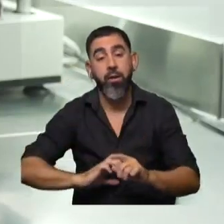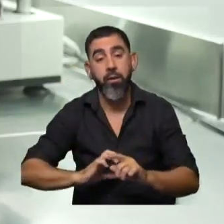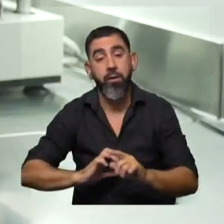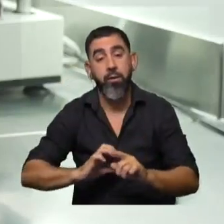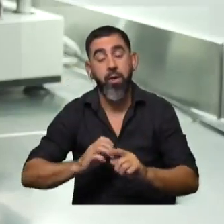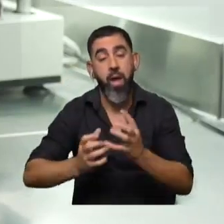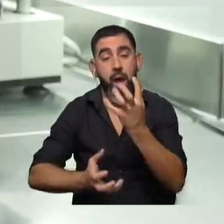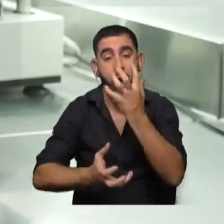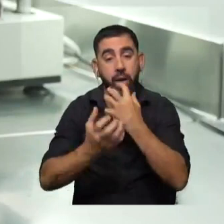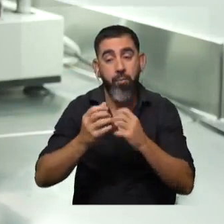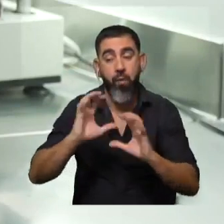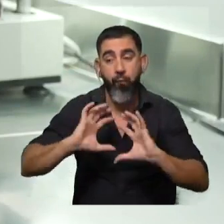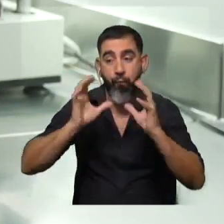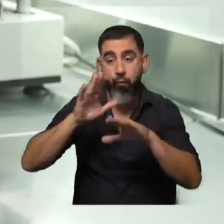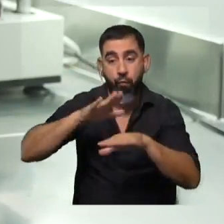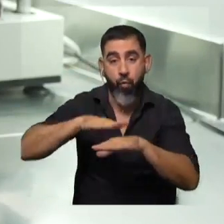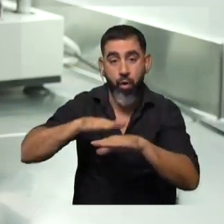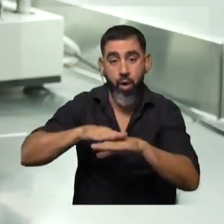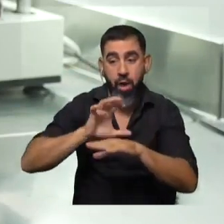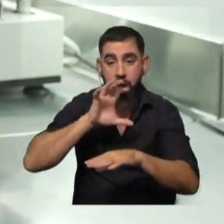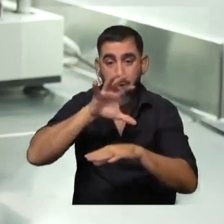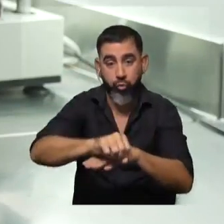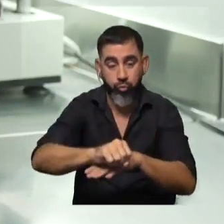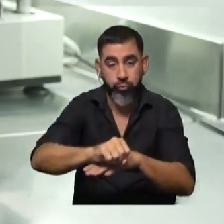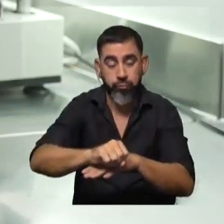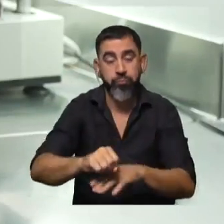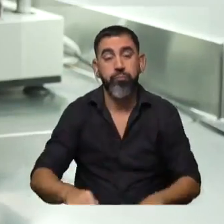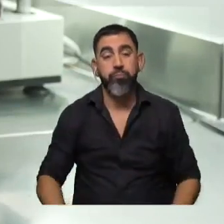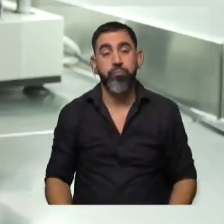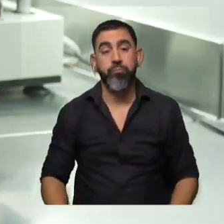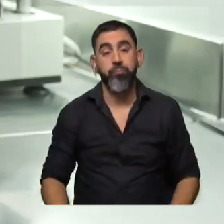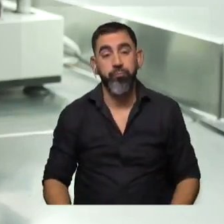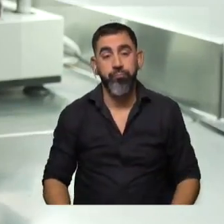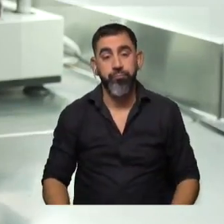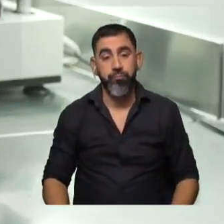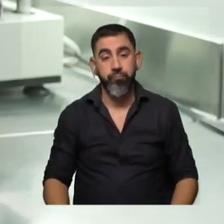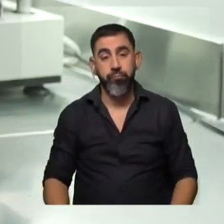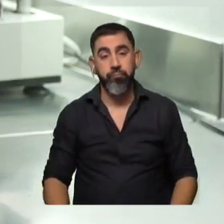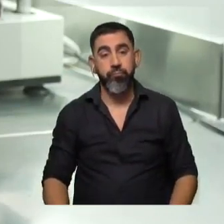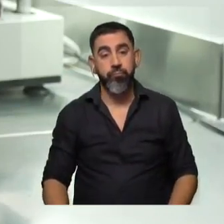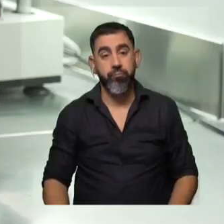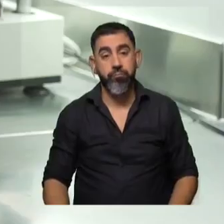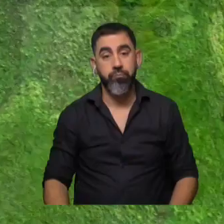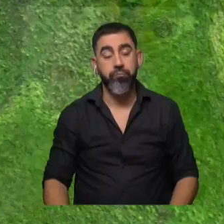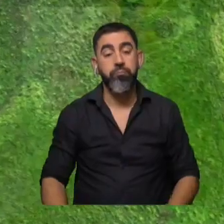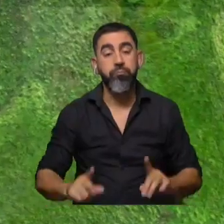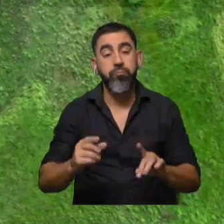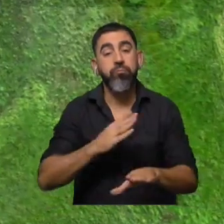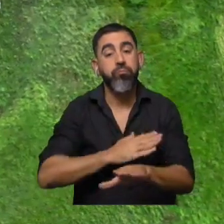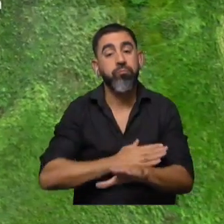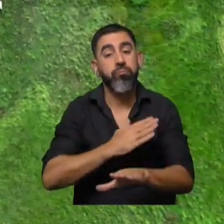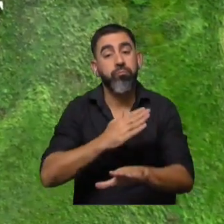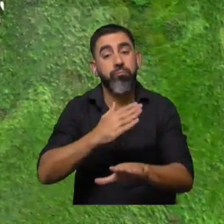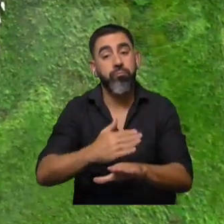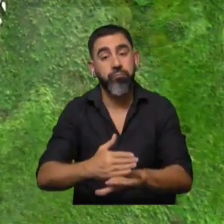del animal agresor, el que ataca a las especies productivas, y después todos los efectos